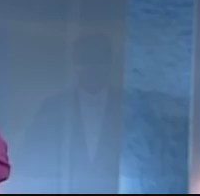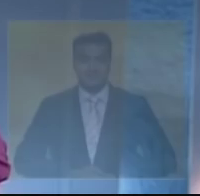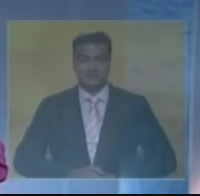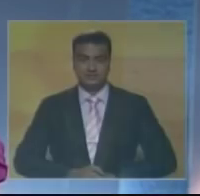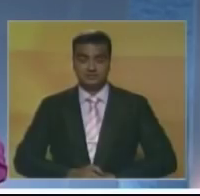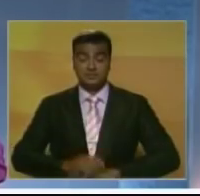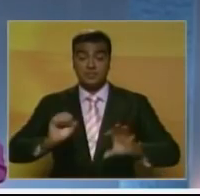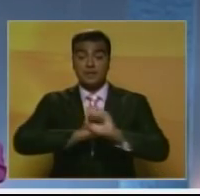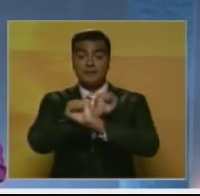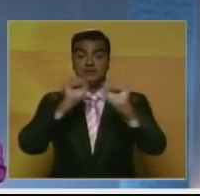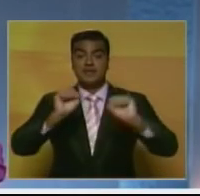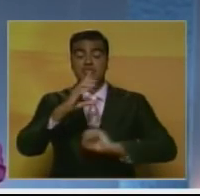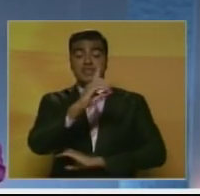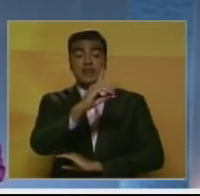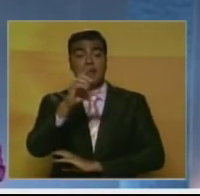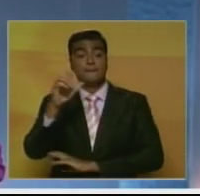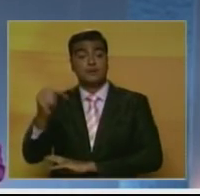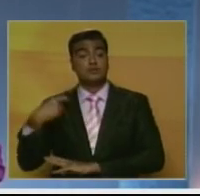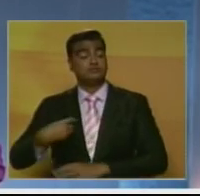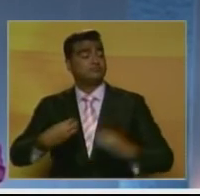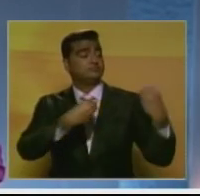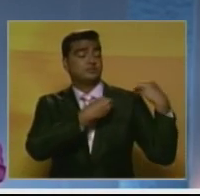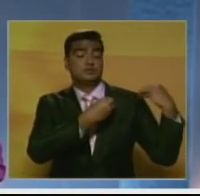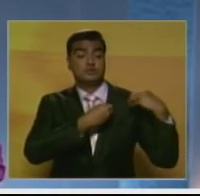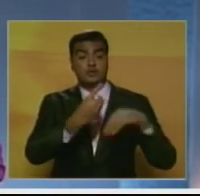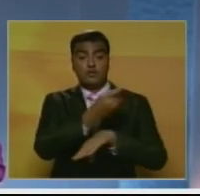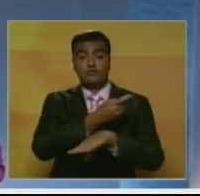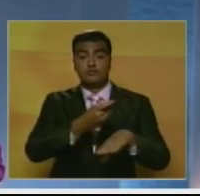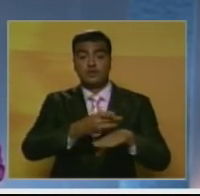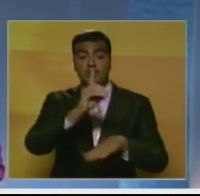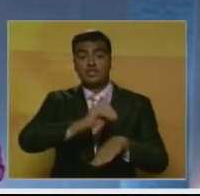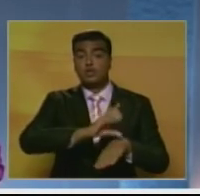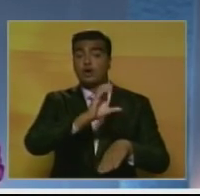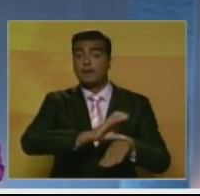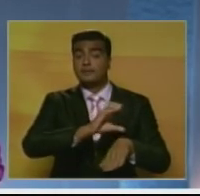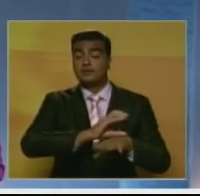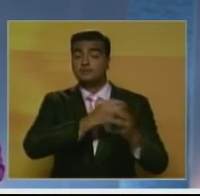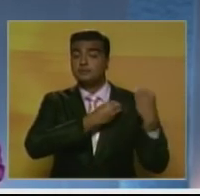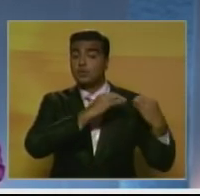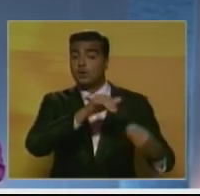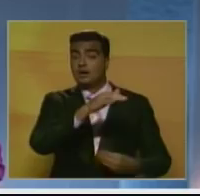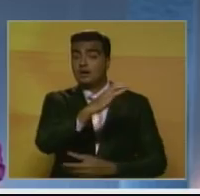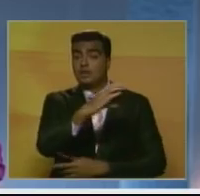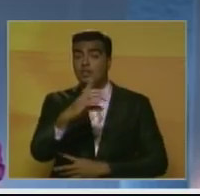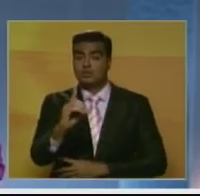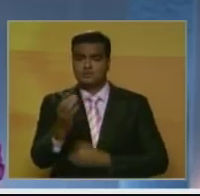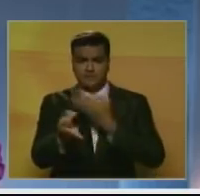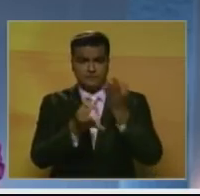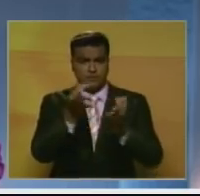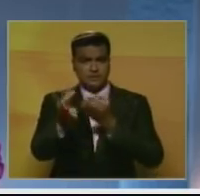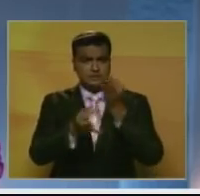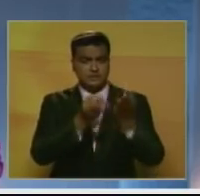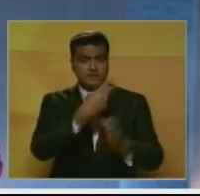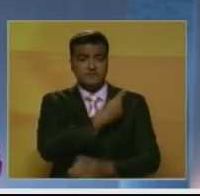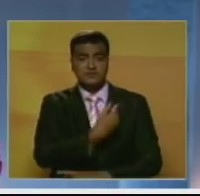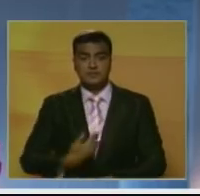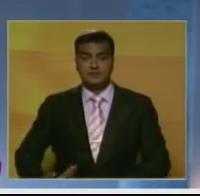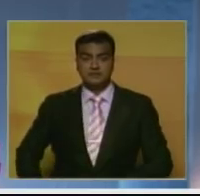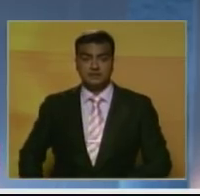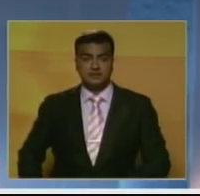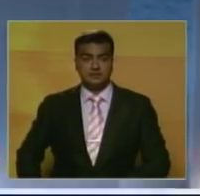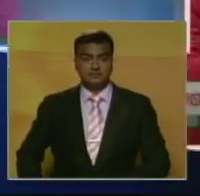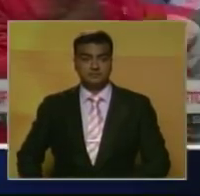Esta mañana Daniela Ponte recibió la jefatura de gobierno del Distrito Capital de parte de Juan Carlos Ugarte. Escuchemos declaraciones del vicepresidente